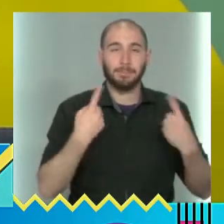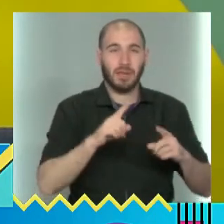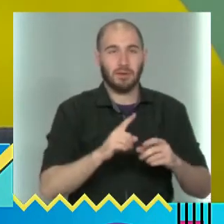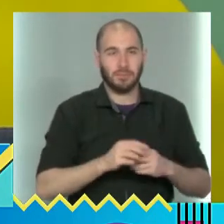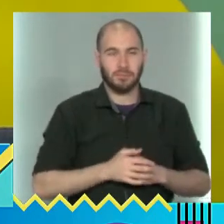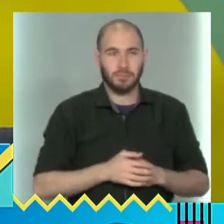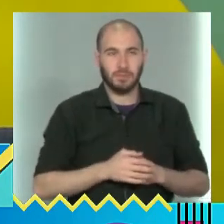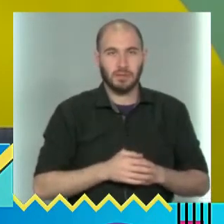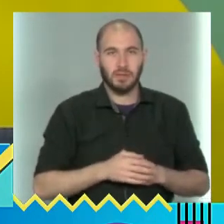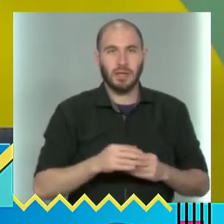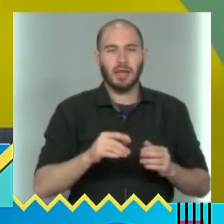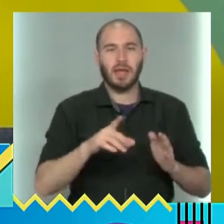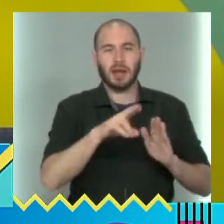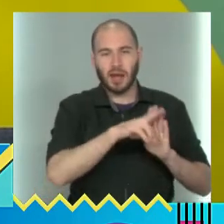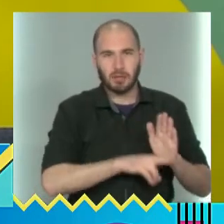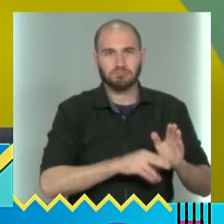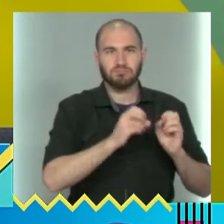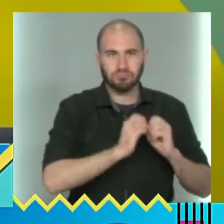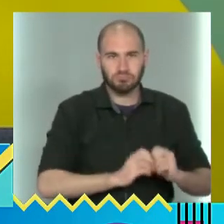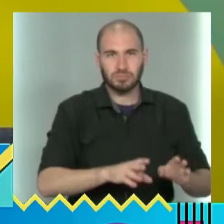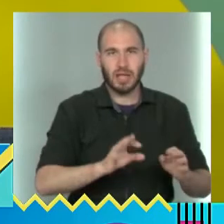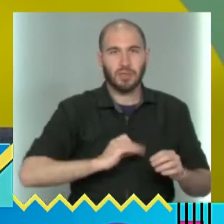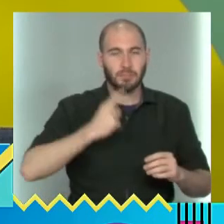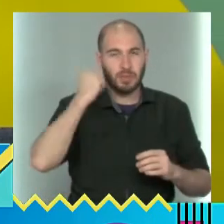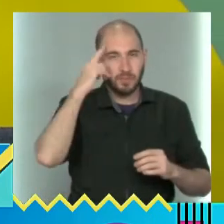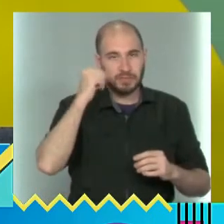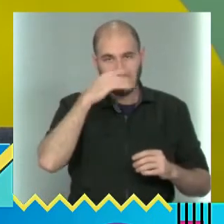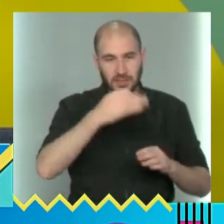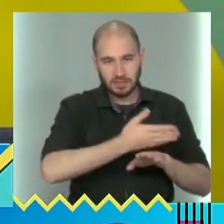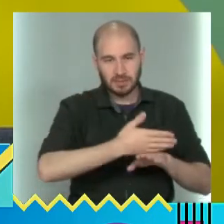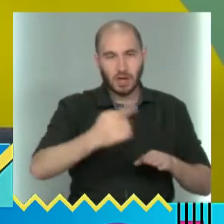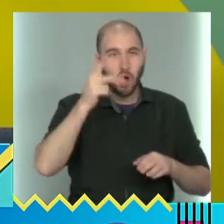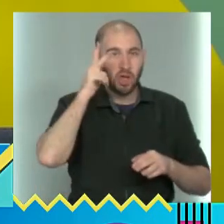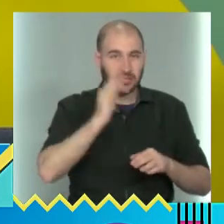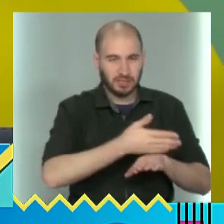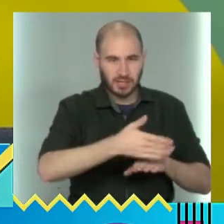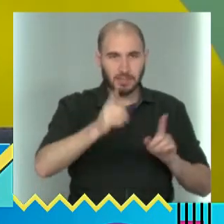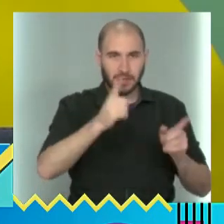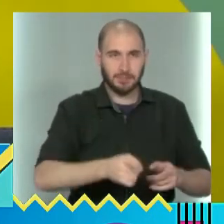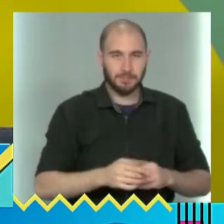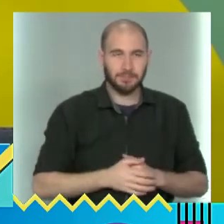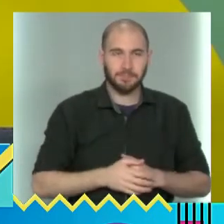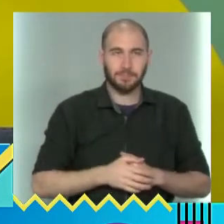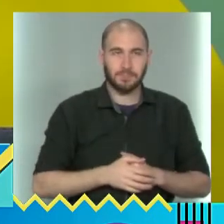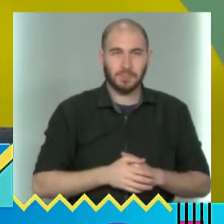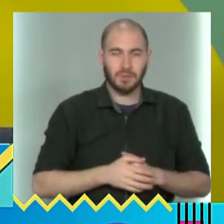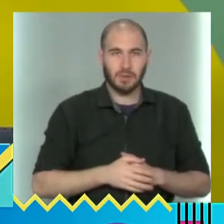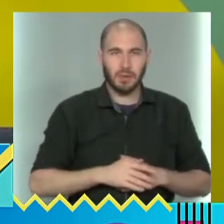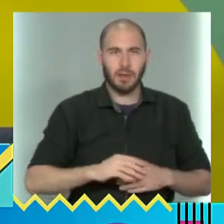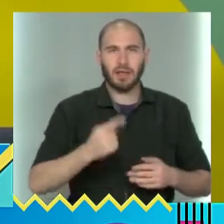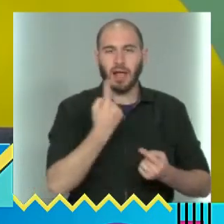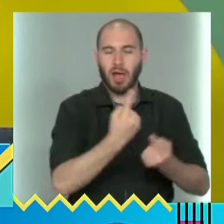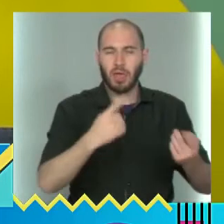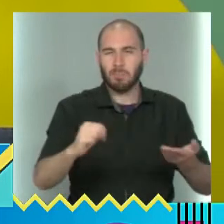dentro de ciertas doctrinas que empezaron en la década del 70 y continuaron en la década del 80 en destruir uno a